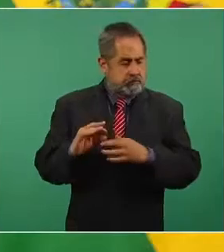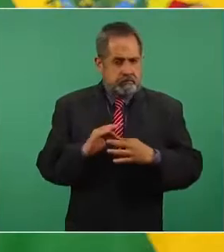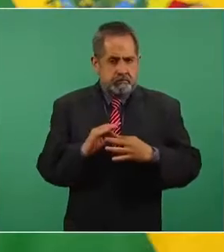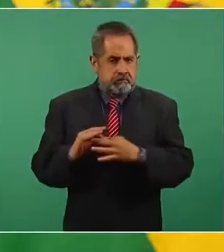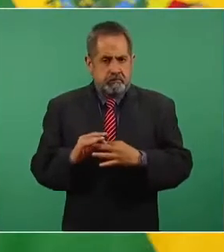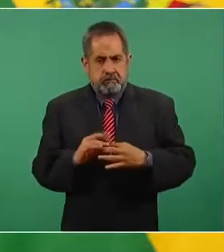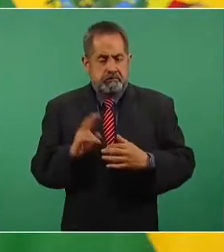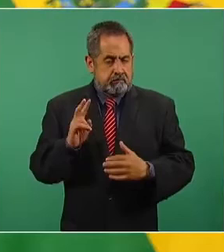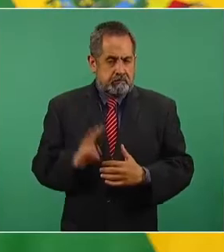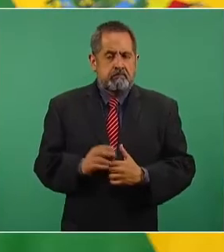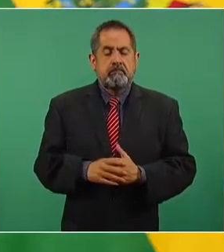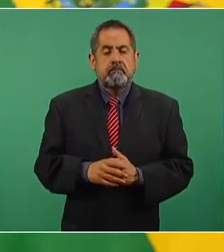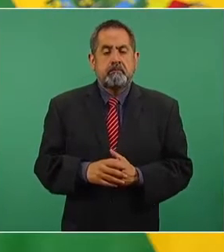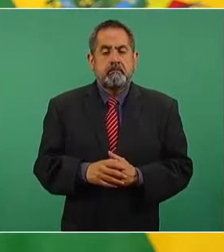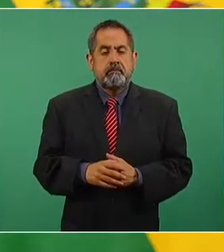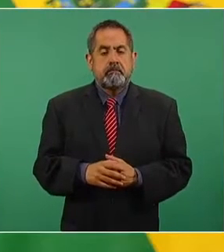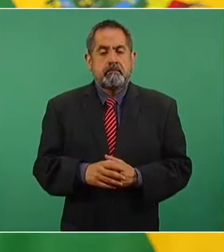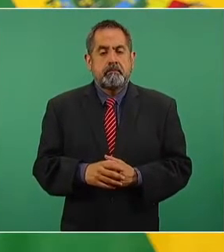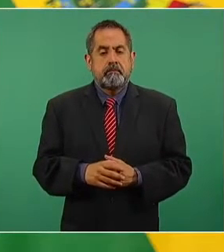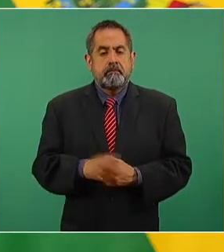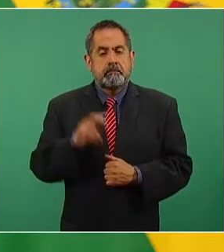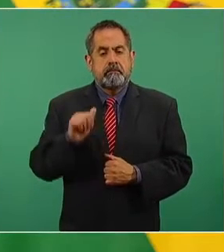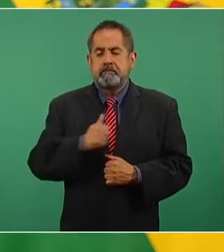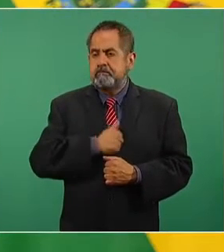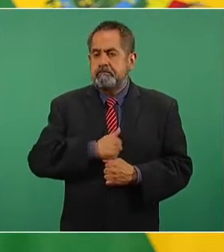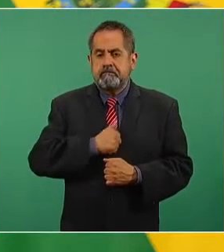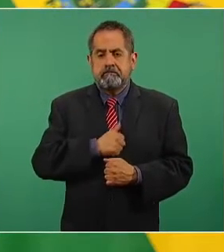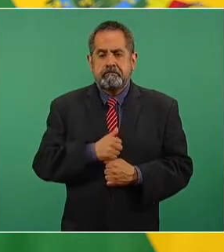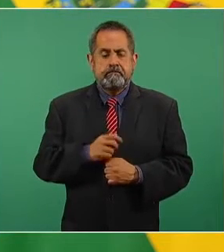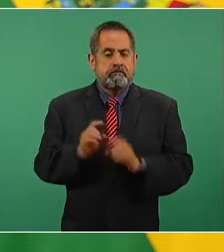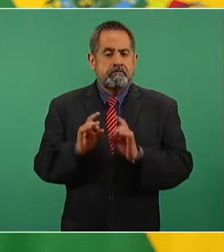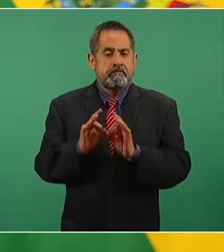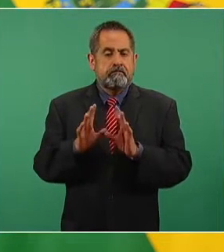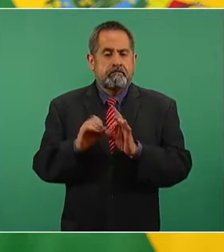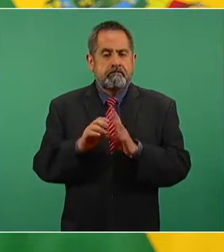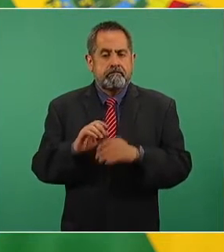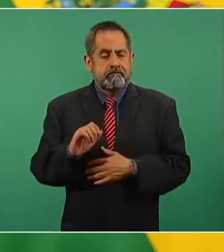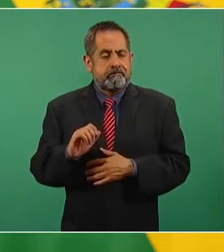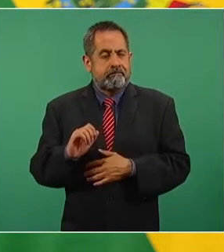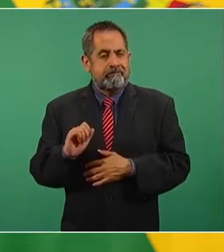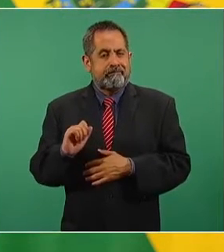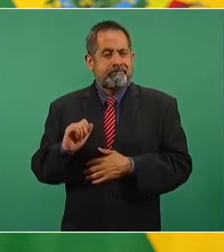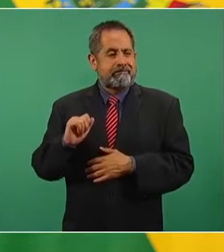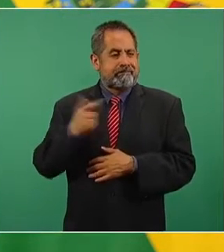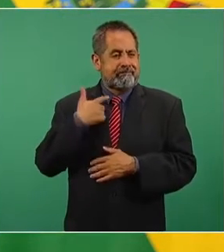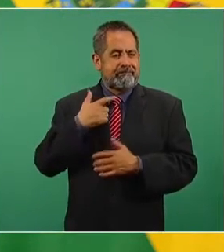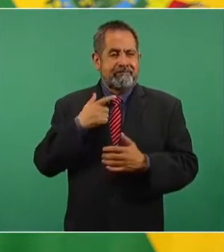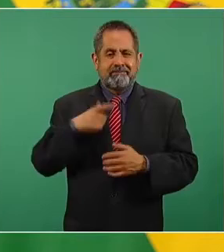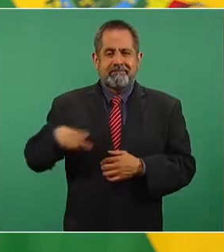Lamentablemente, por la actitud del gobierno de facto anterior,